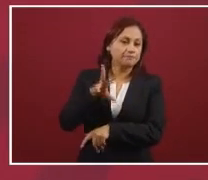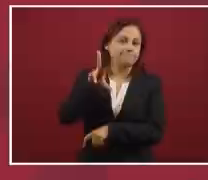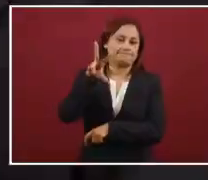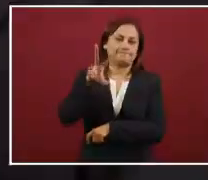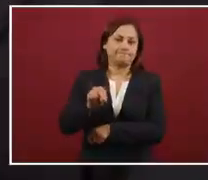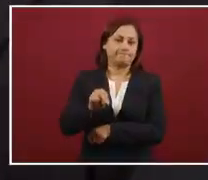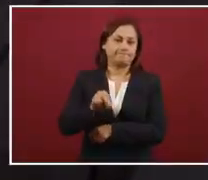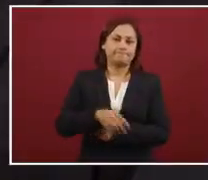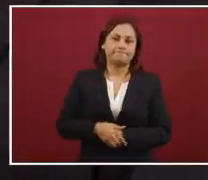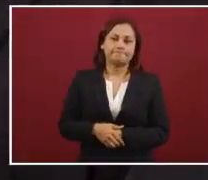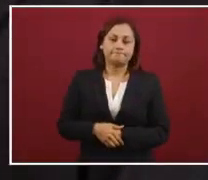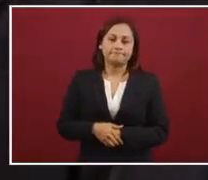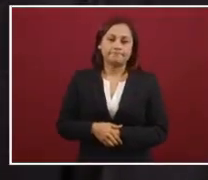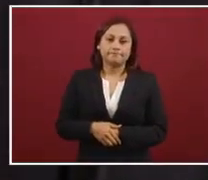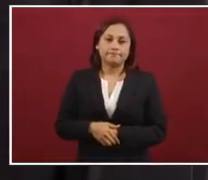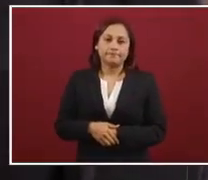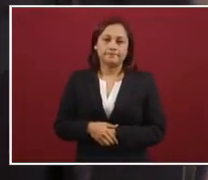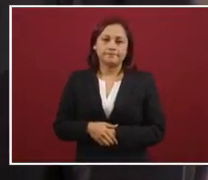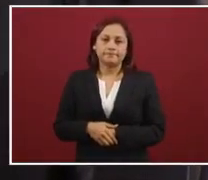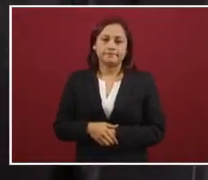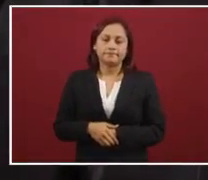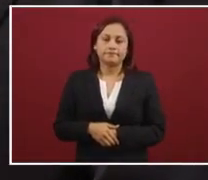Estado